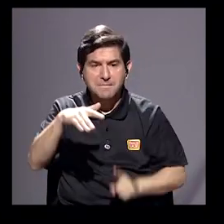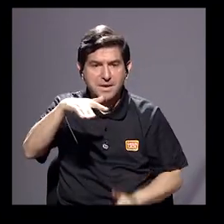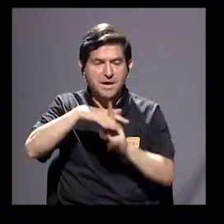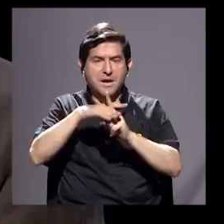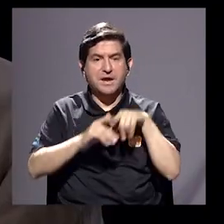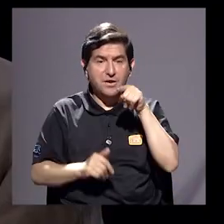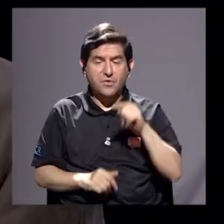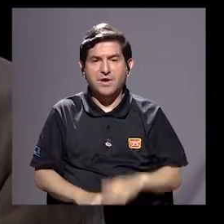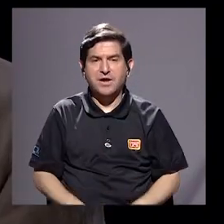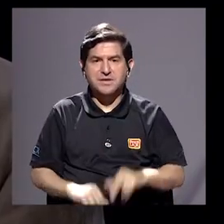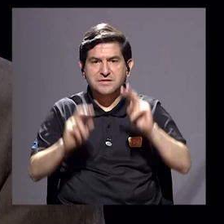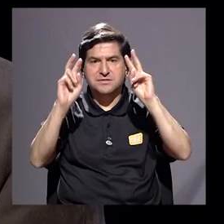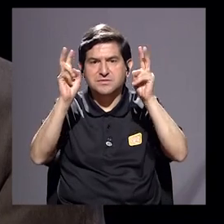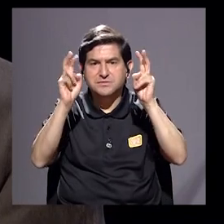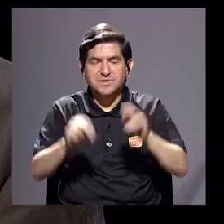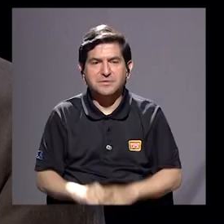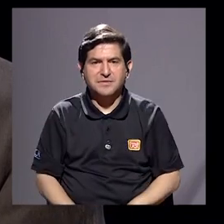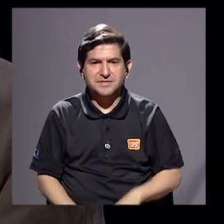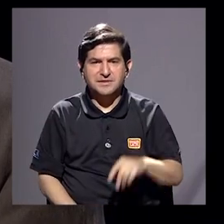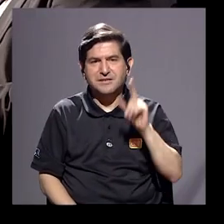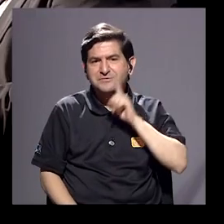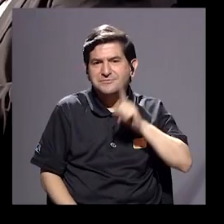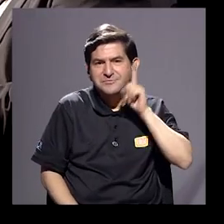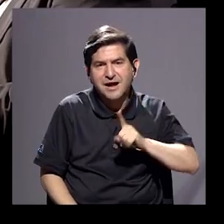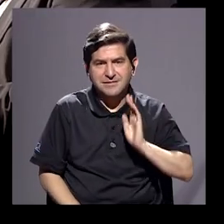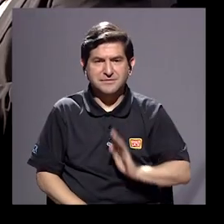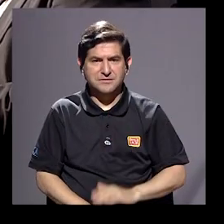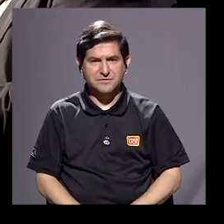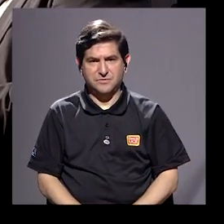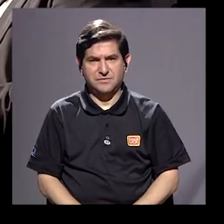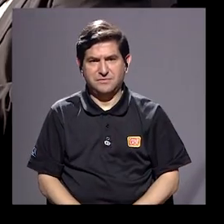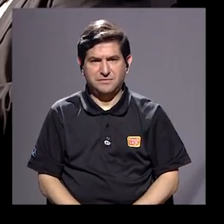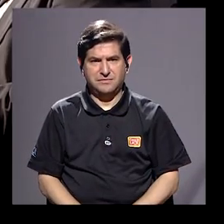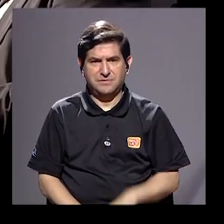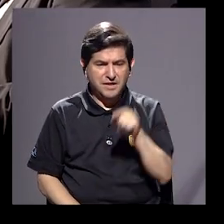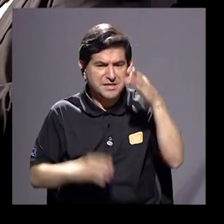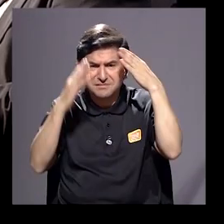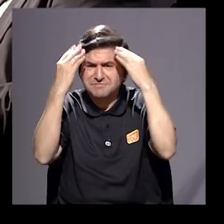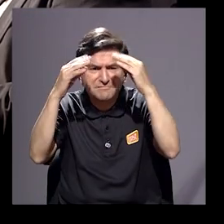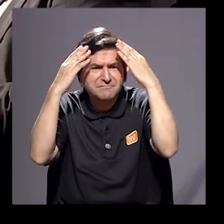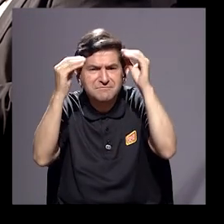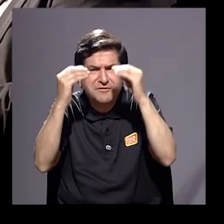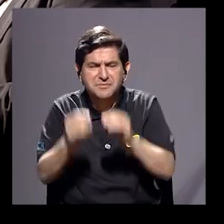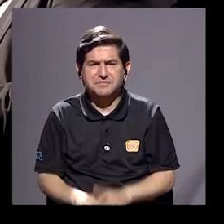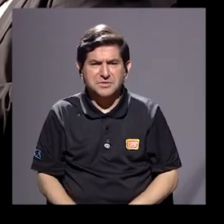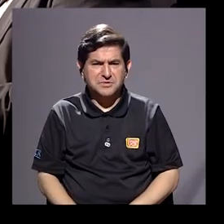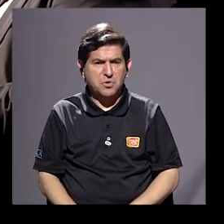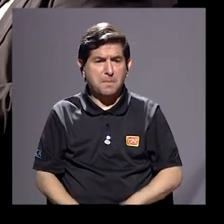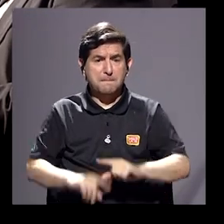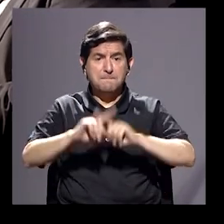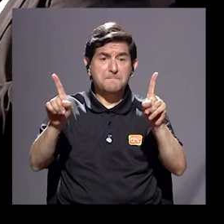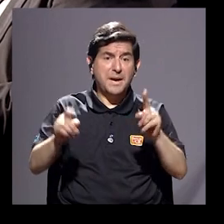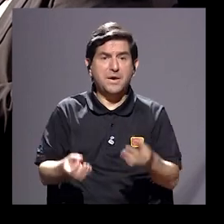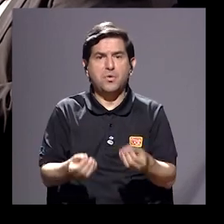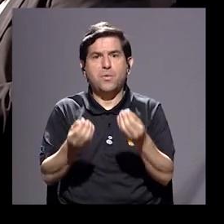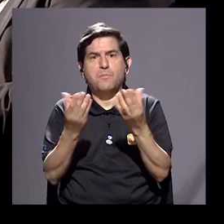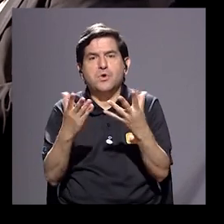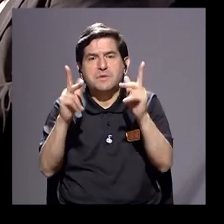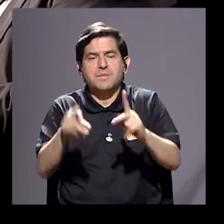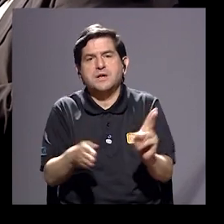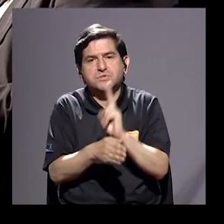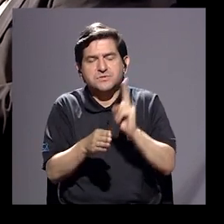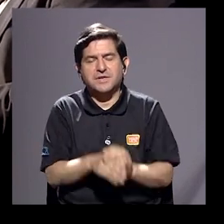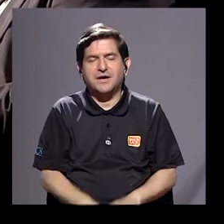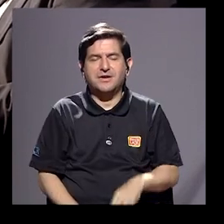preguntas casual merece digamos falsas verdades esas informaciones que han sido consolidadas por una gran cantidad que espera